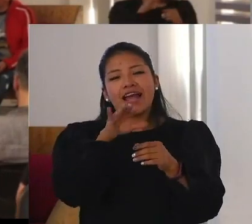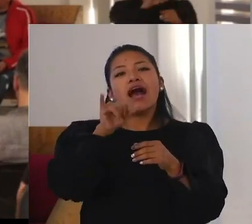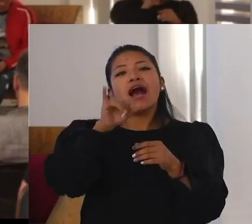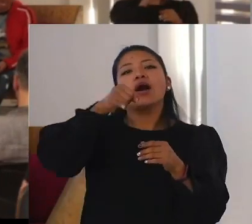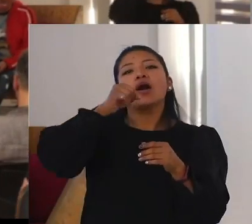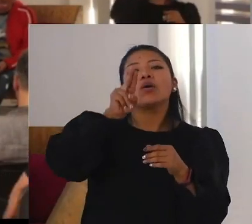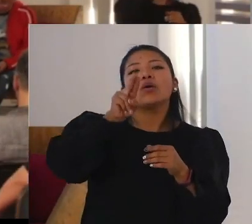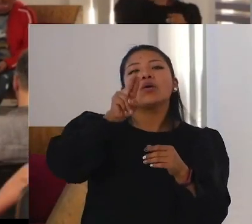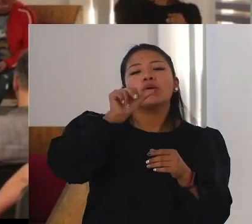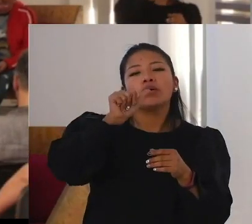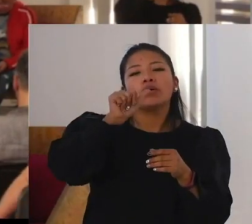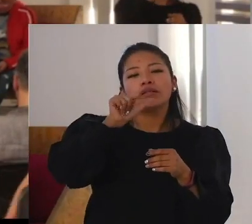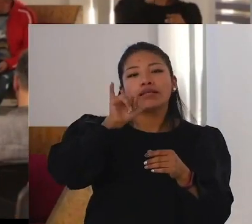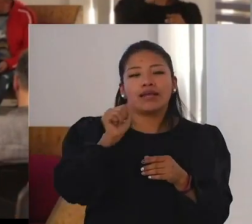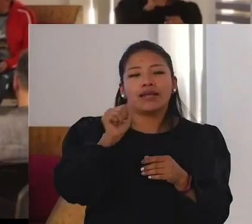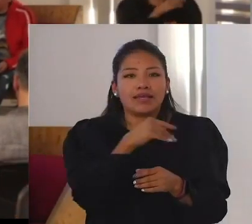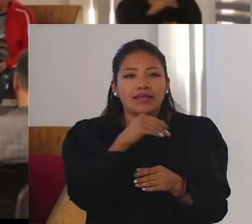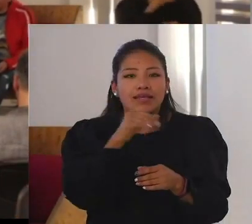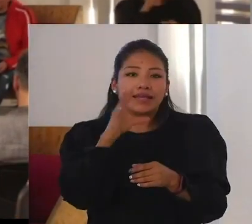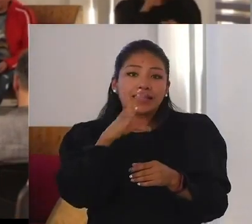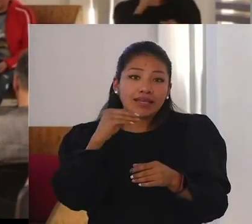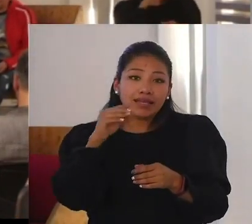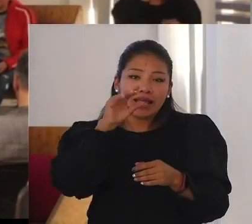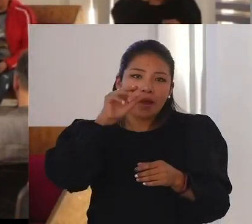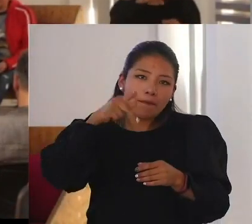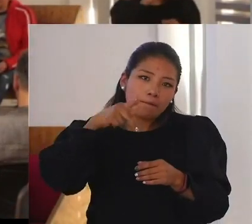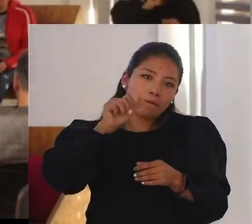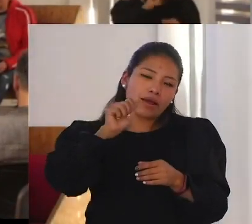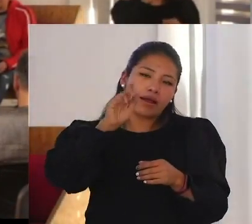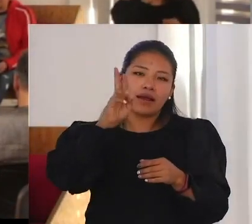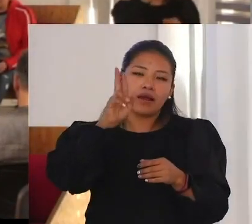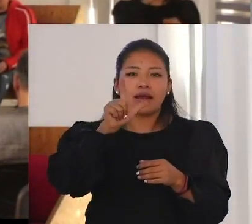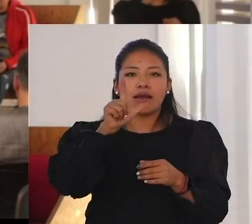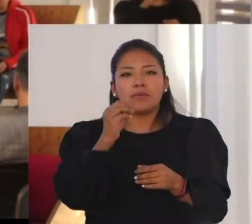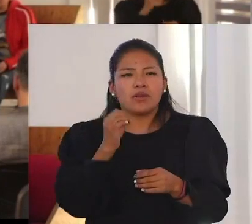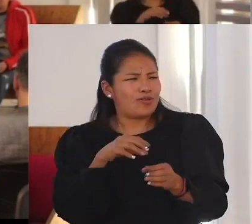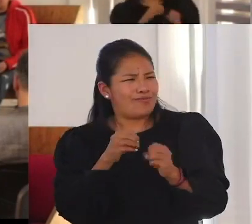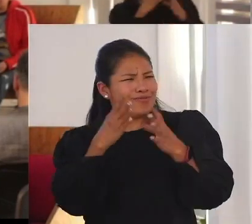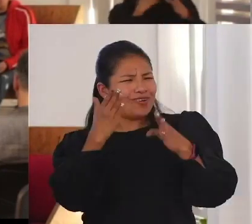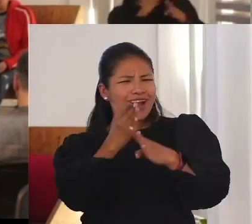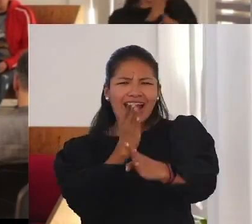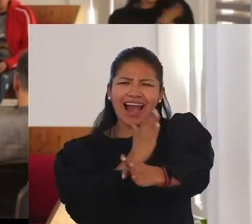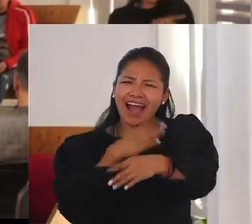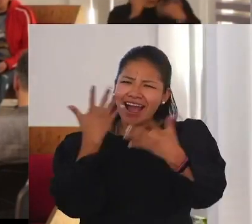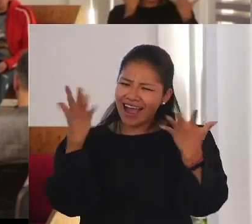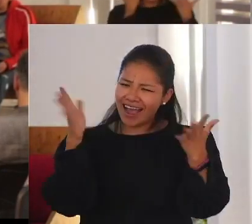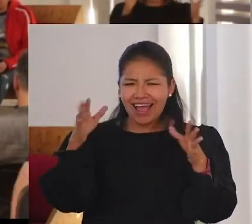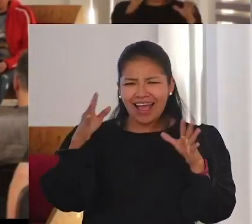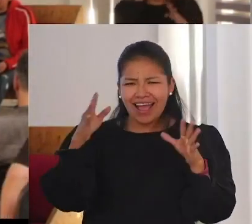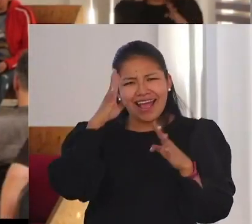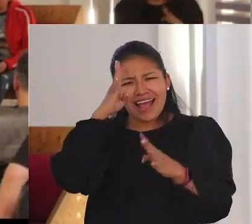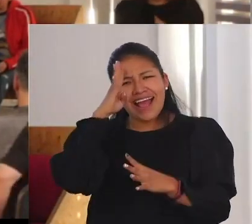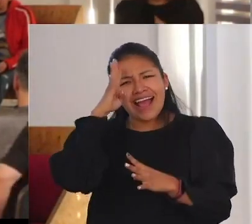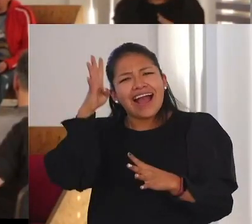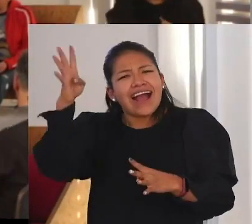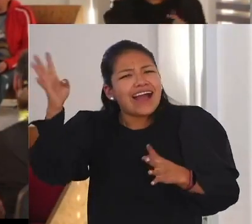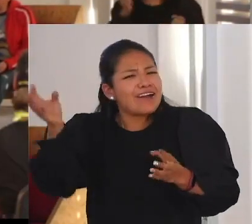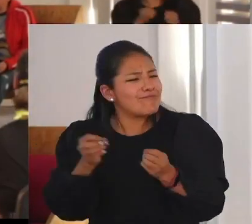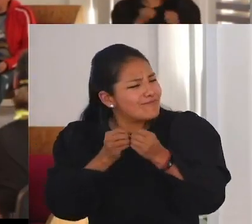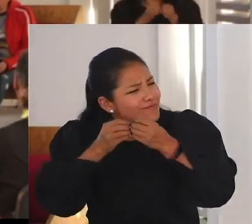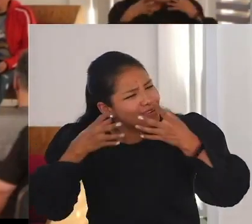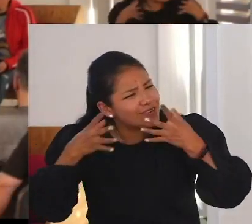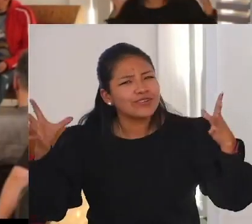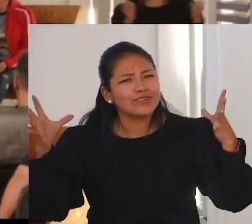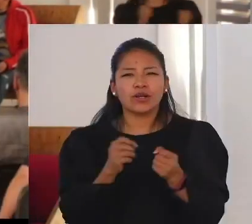me he divertido muchísimo he dibujado he escrito en papelitos hemos creado un mapa ha sido muy divertido he aprendido muchísimo